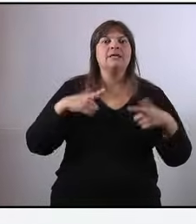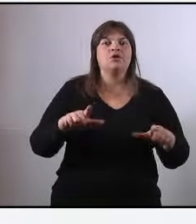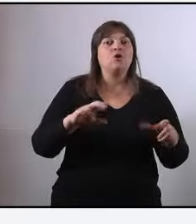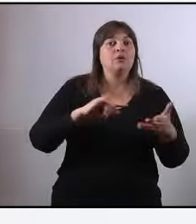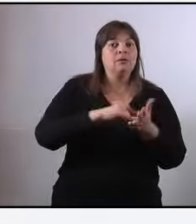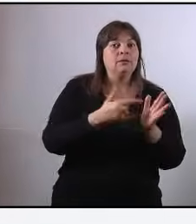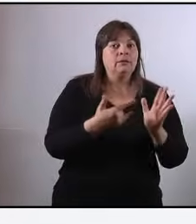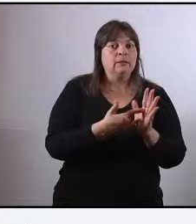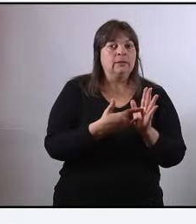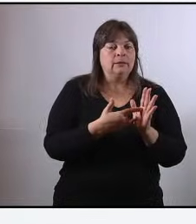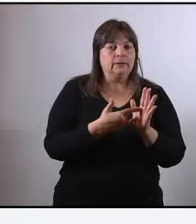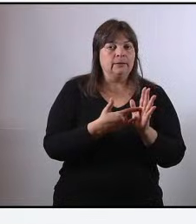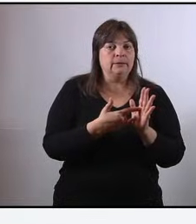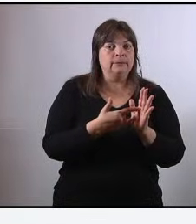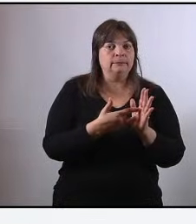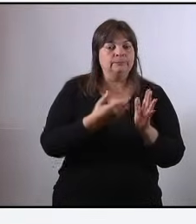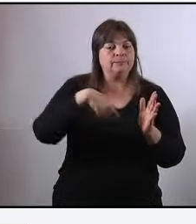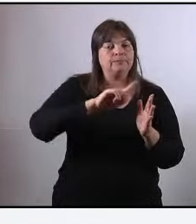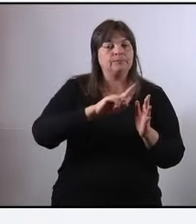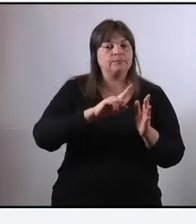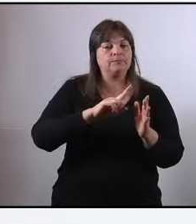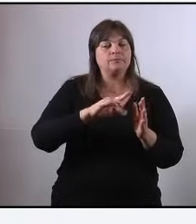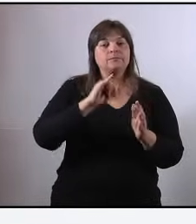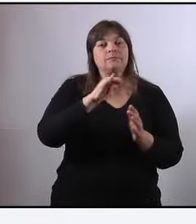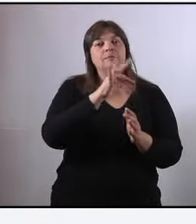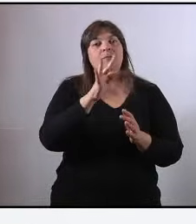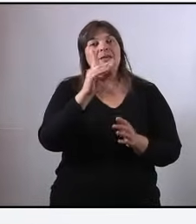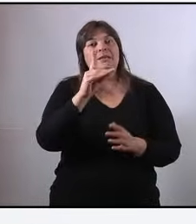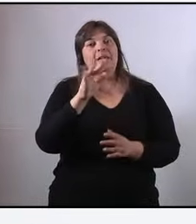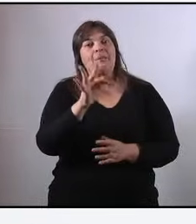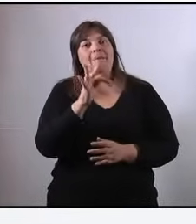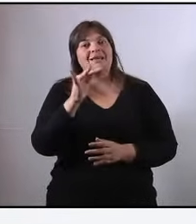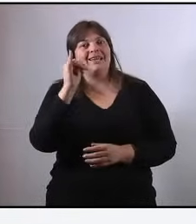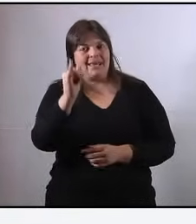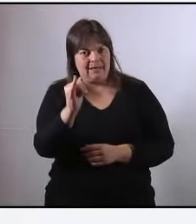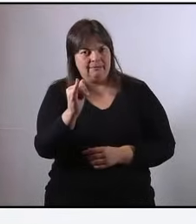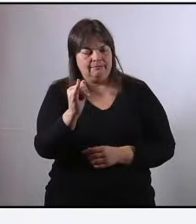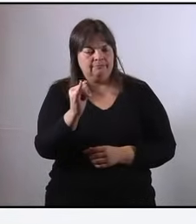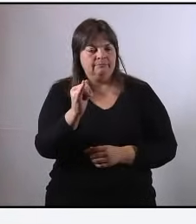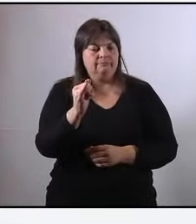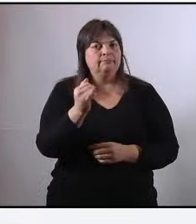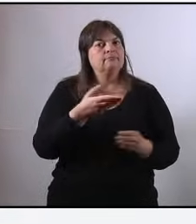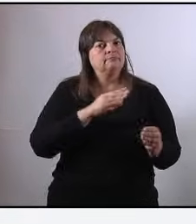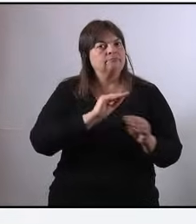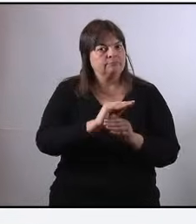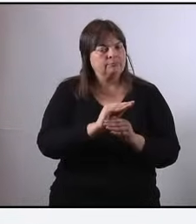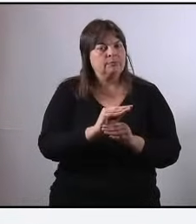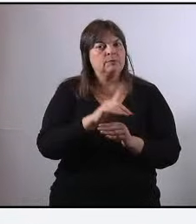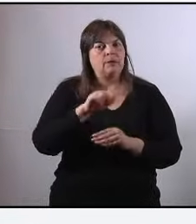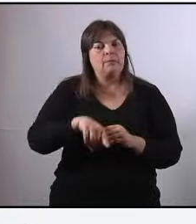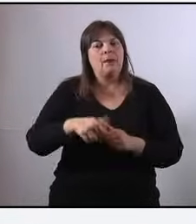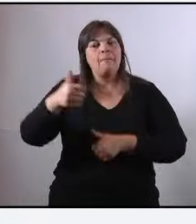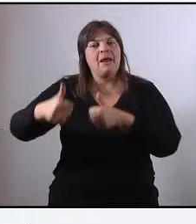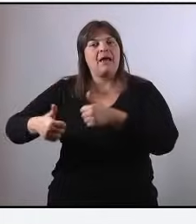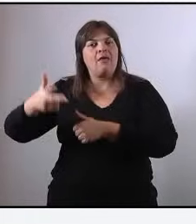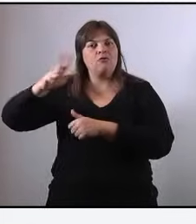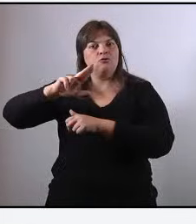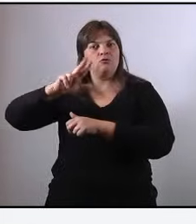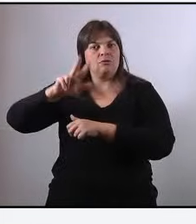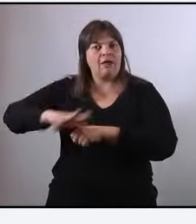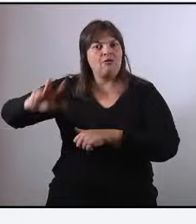tecnología puedan invertir en su I+D+I, que puedan también competir con los mercados nacionales